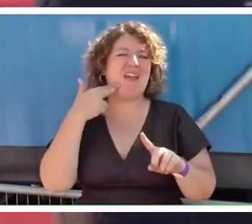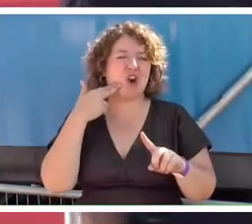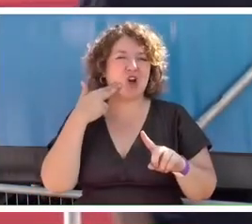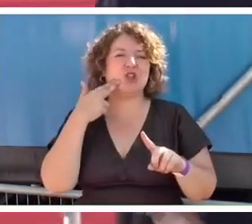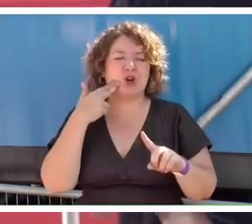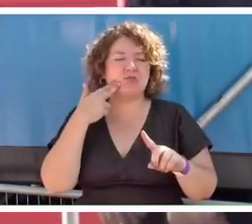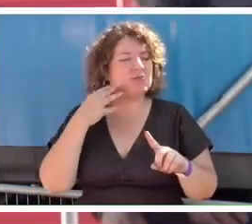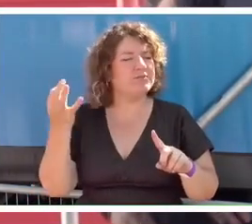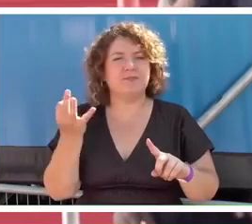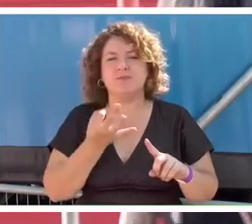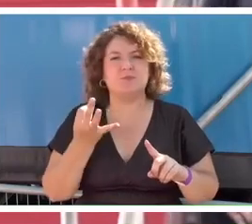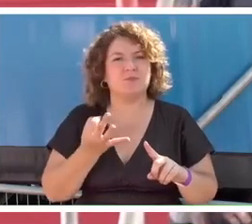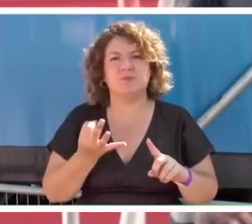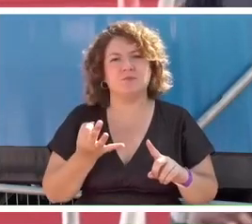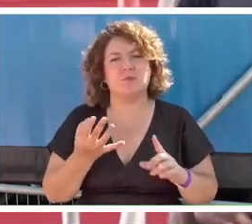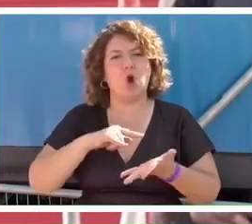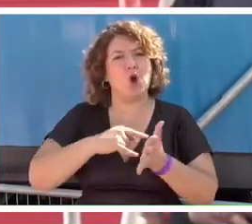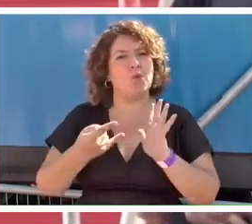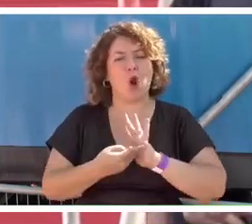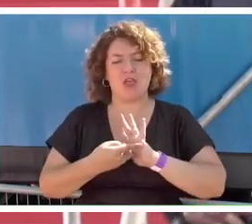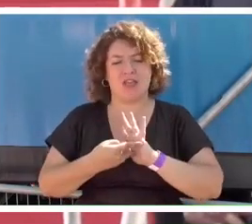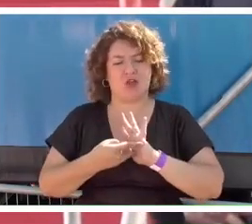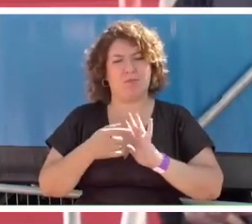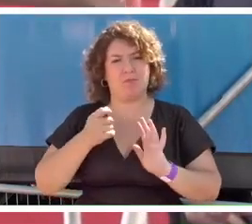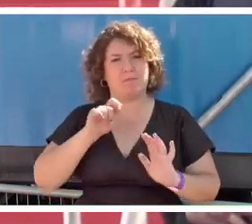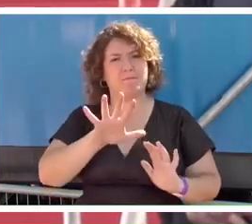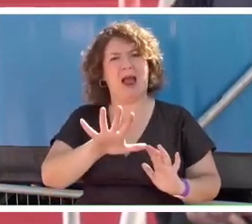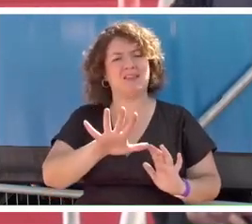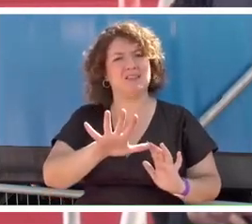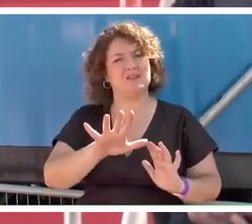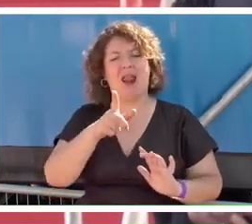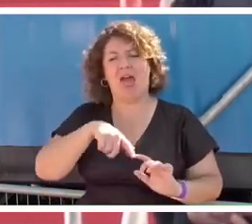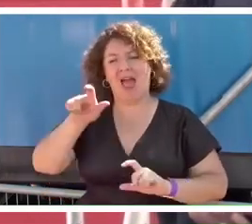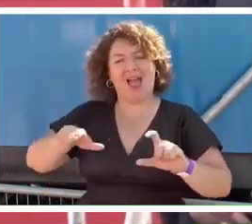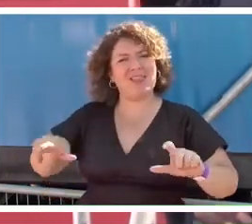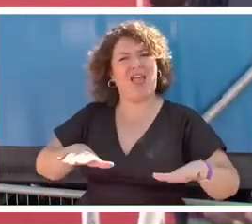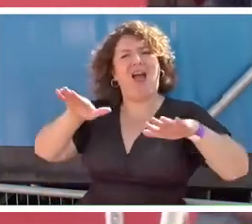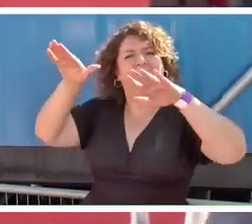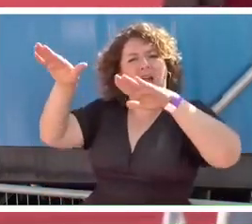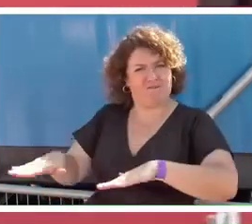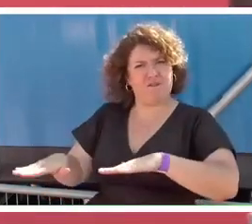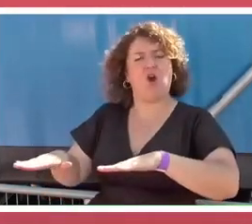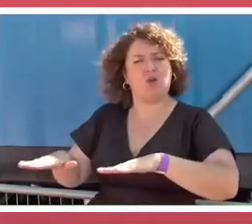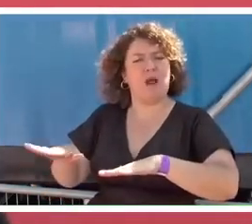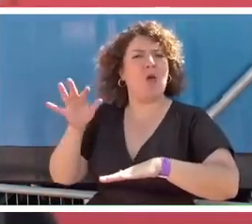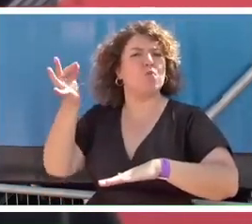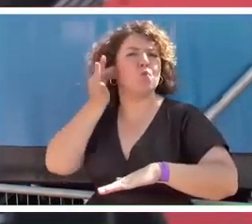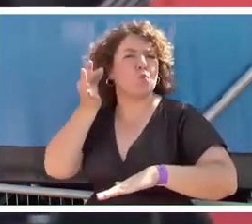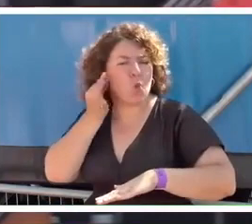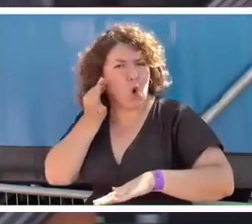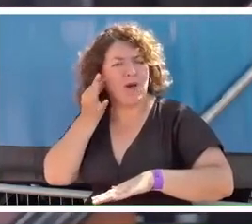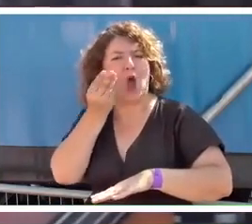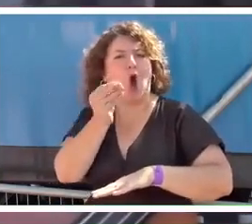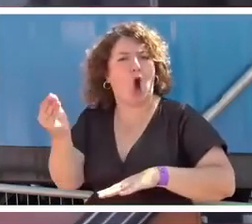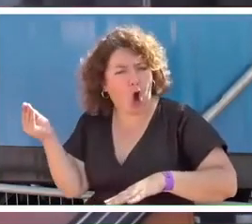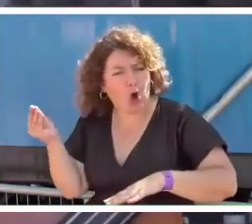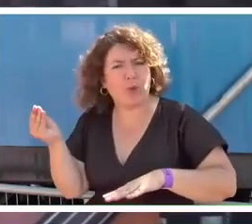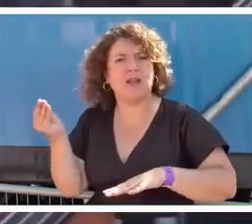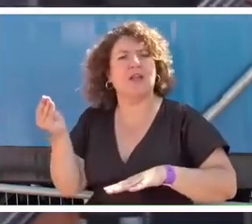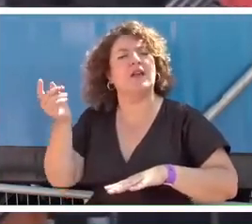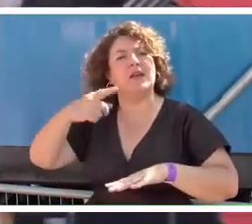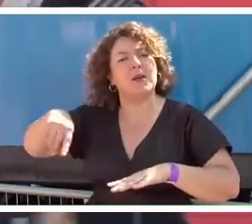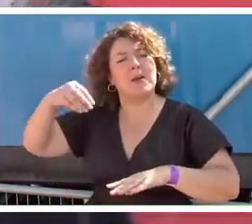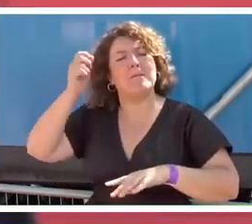es levantar un proyecto de país a favor de la gente, a favor de las mujeres, de los jóvenes, de